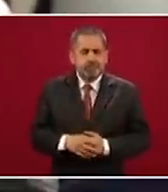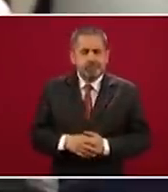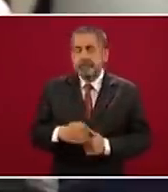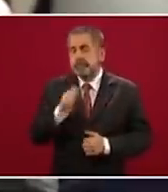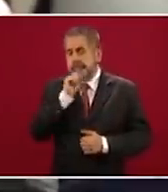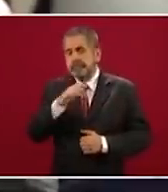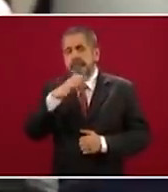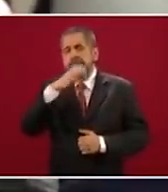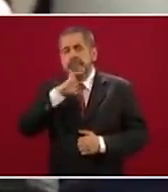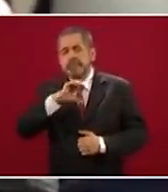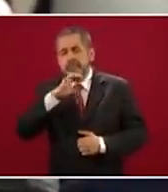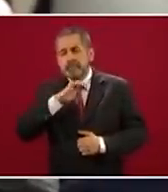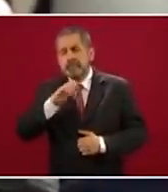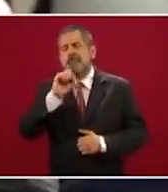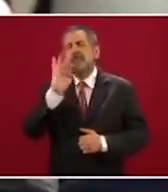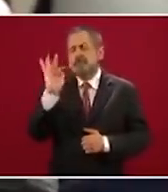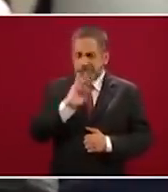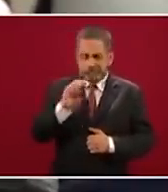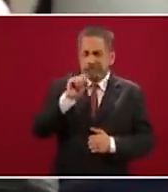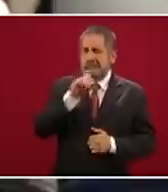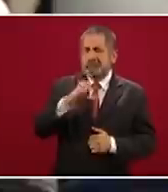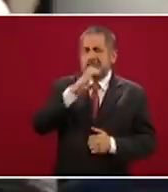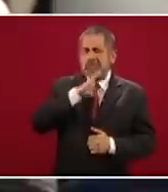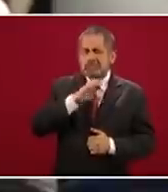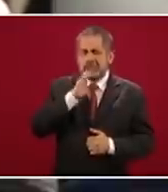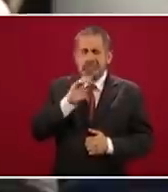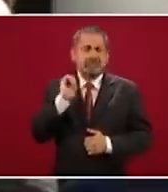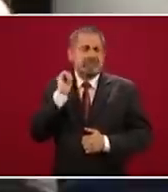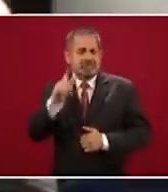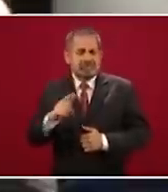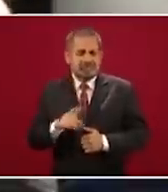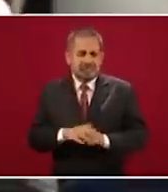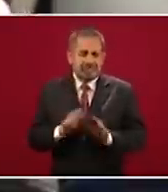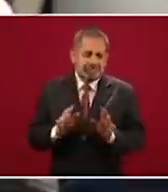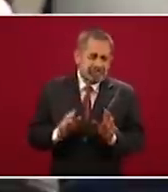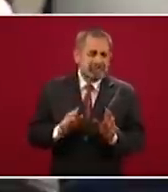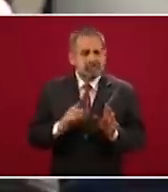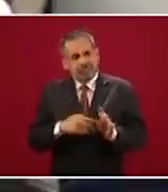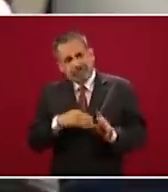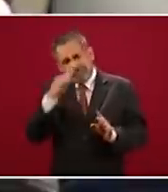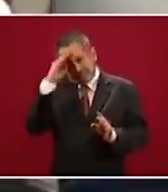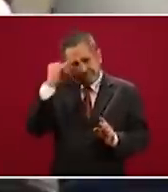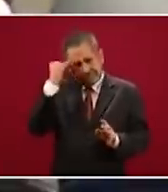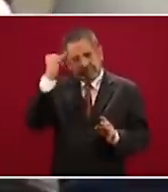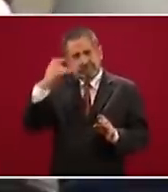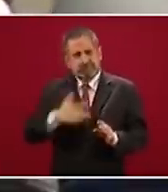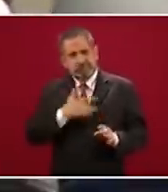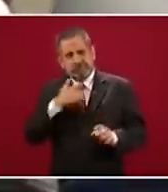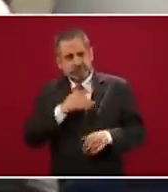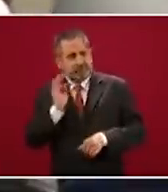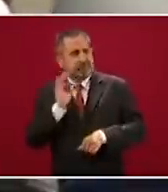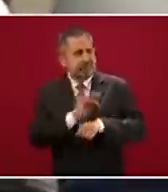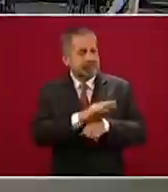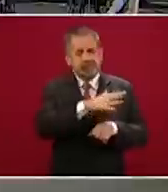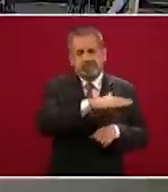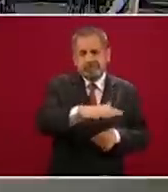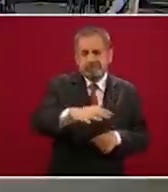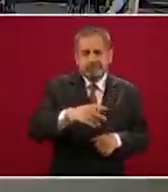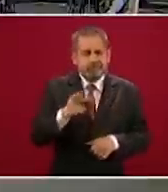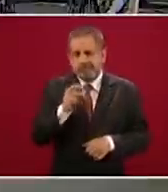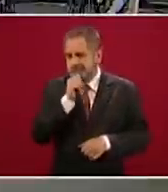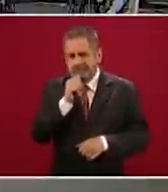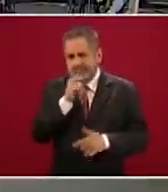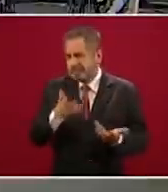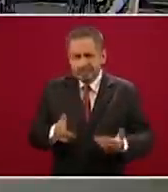Cárdenas. Cárdenas tal vez tuvo unos destellos más o menos, pero no. No, en esas